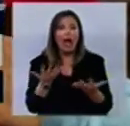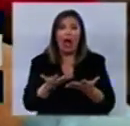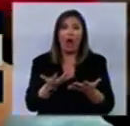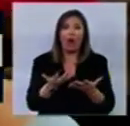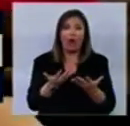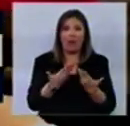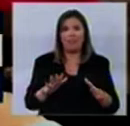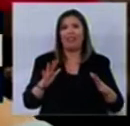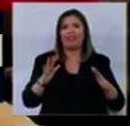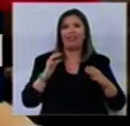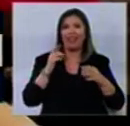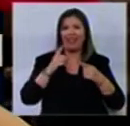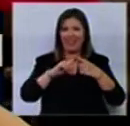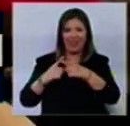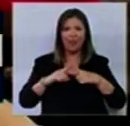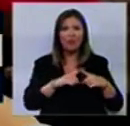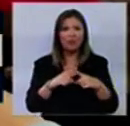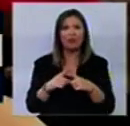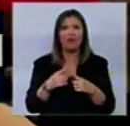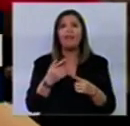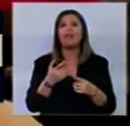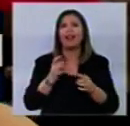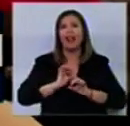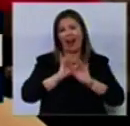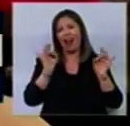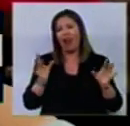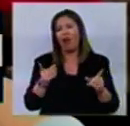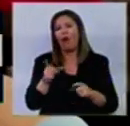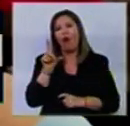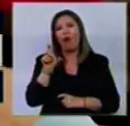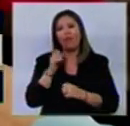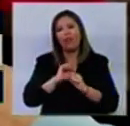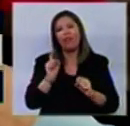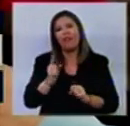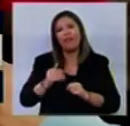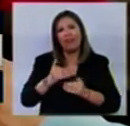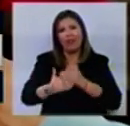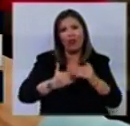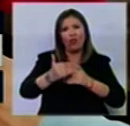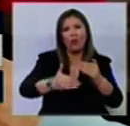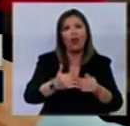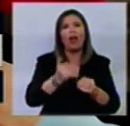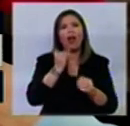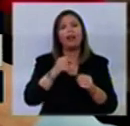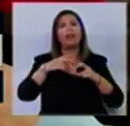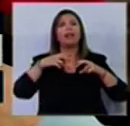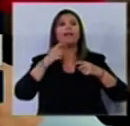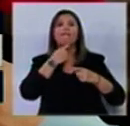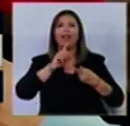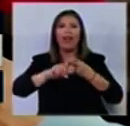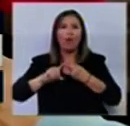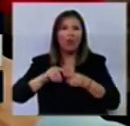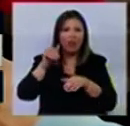discutir eso porque claramente hay que avanzar en conformar eventualmente sublemas o acuerdos electorales